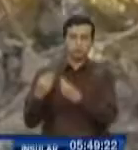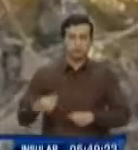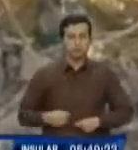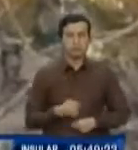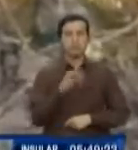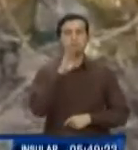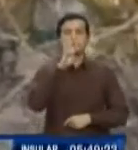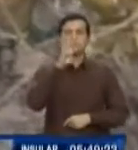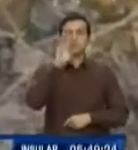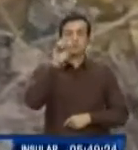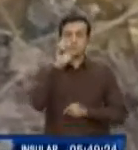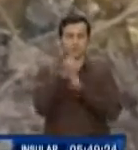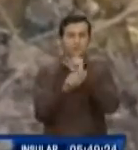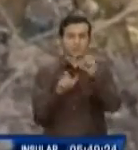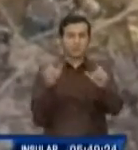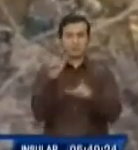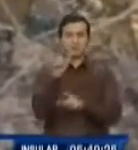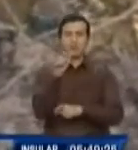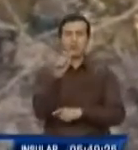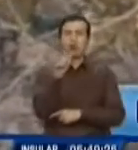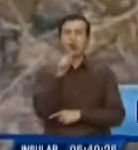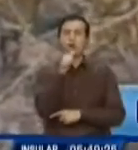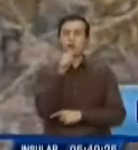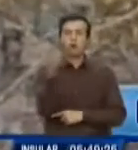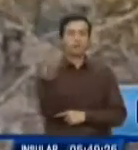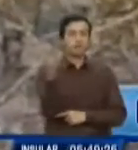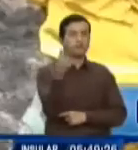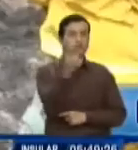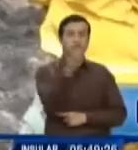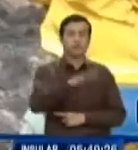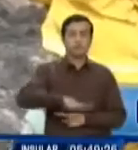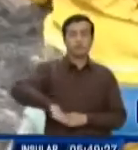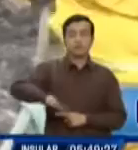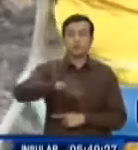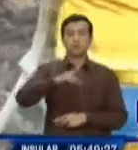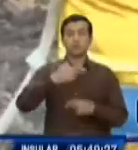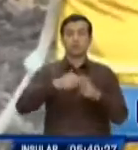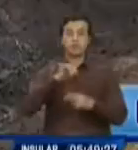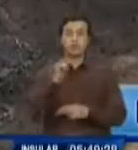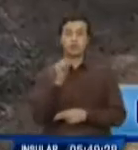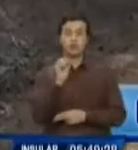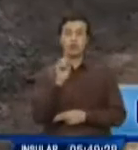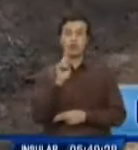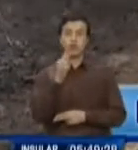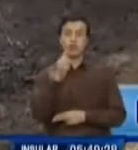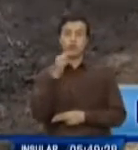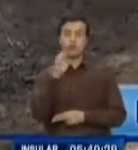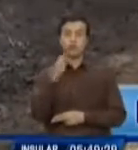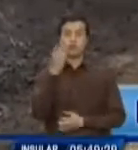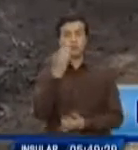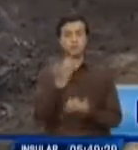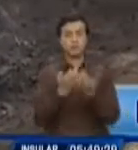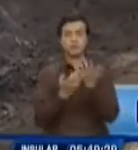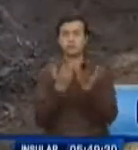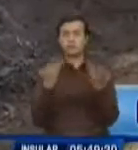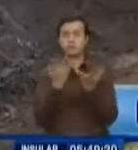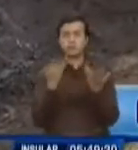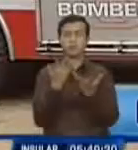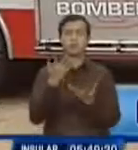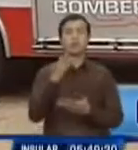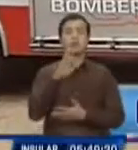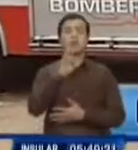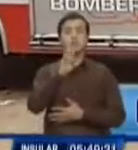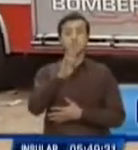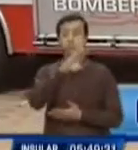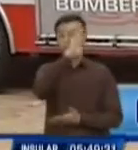40 miembros del cuerpo de bomberos continuaron sofocando el fuego en el sector del Rancho San Jorge, vía Nono. En el sitio se utilizó también 6 camionetas